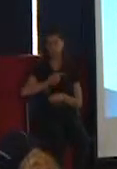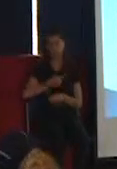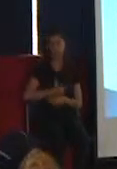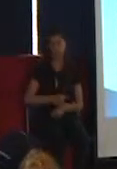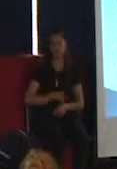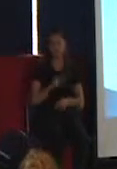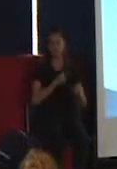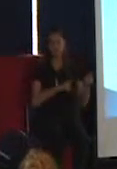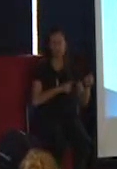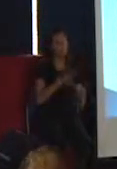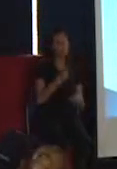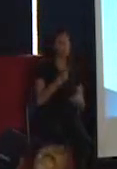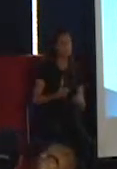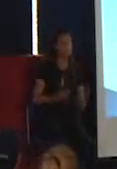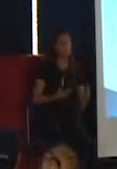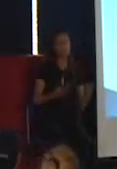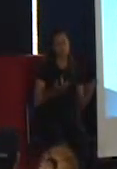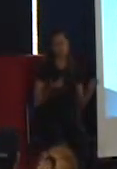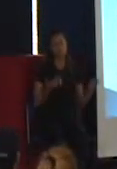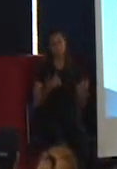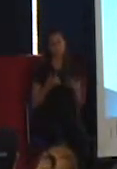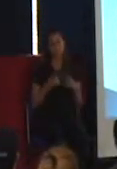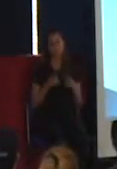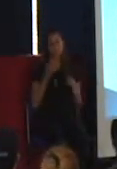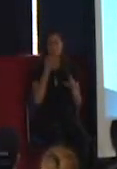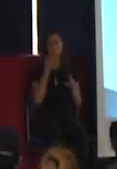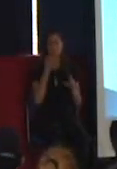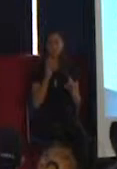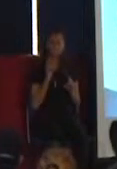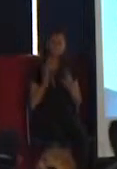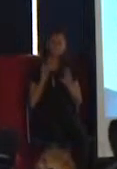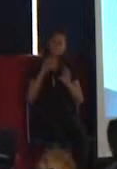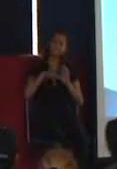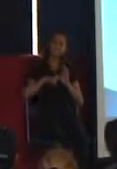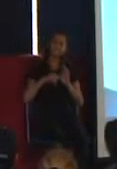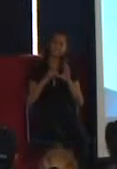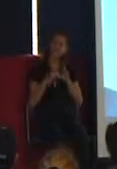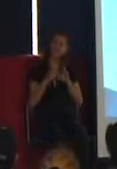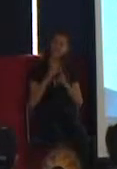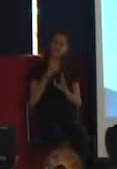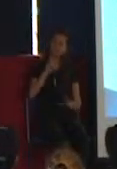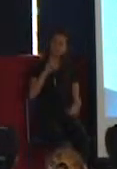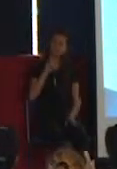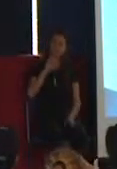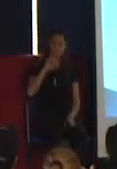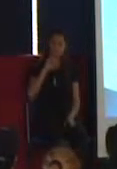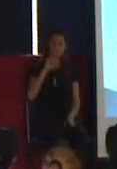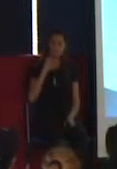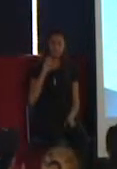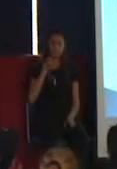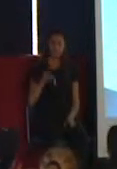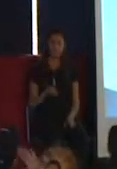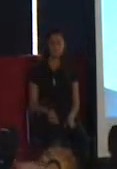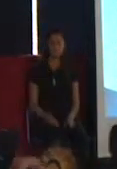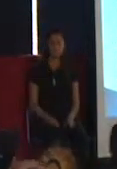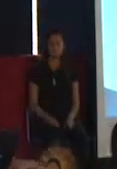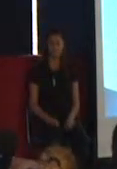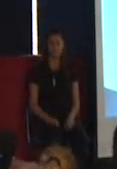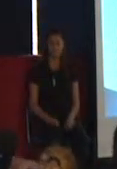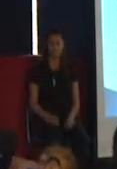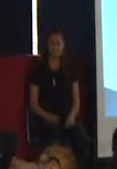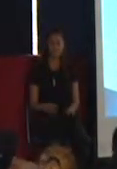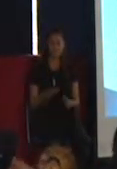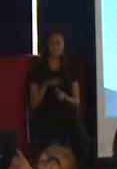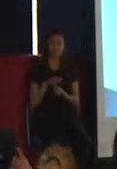requisitos, otras quizás no, digamos que el SISBEN es algo un poco complejo, ¿sí? Pero en ese orden